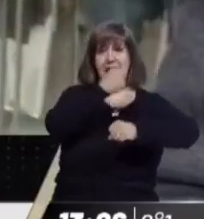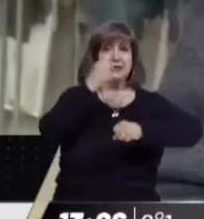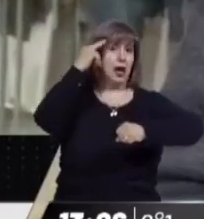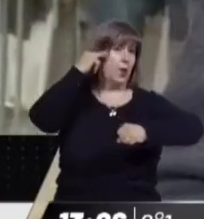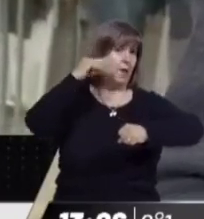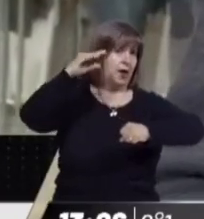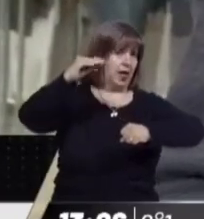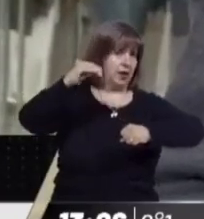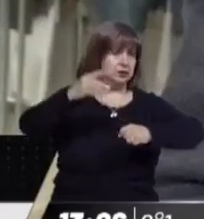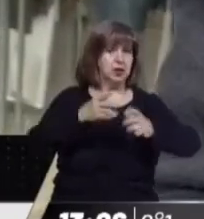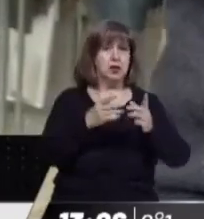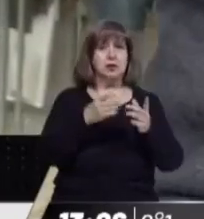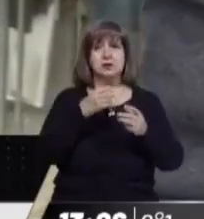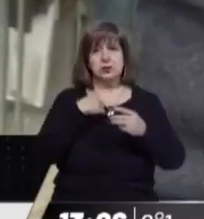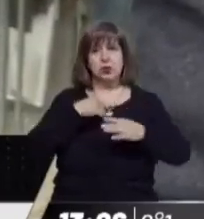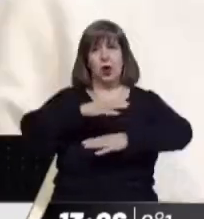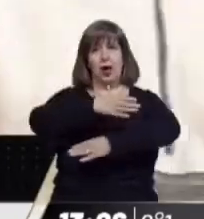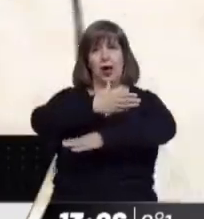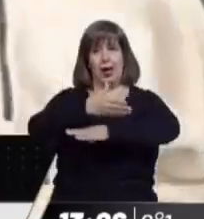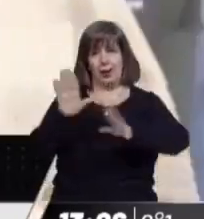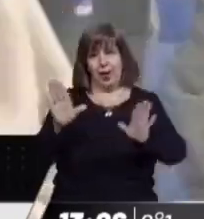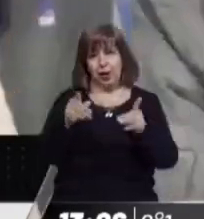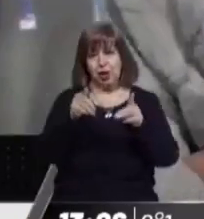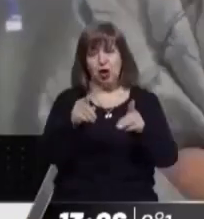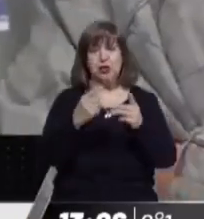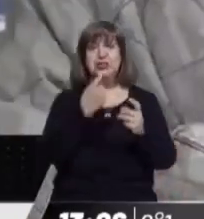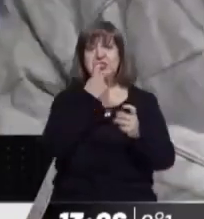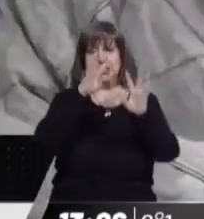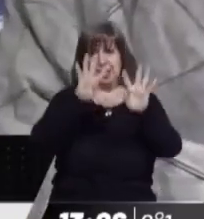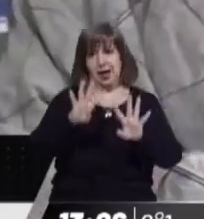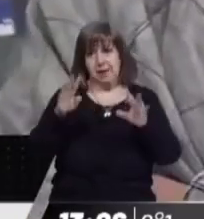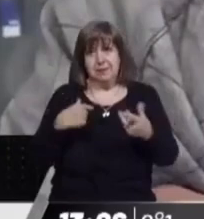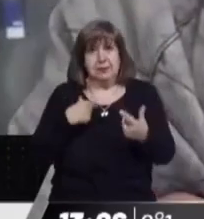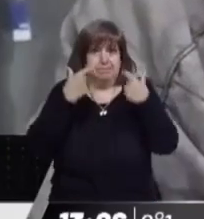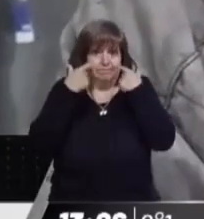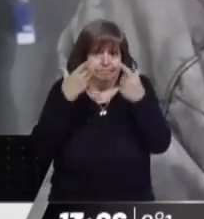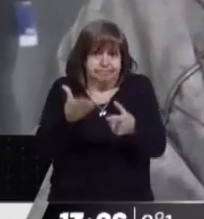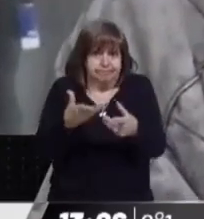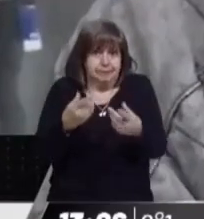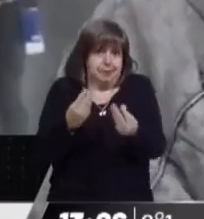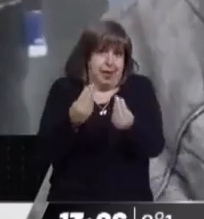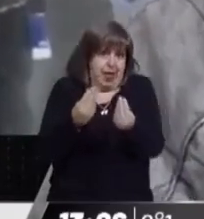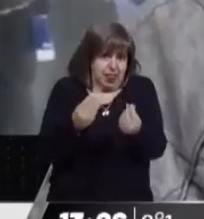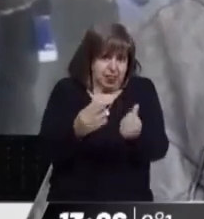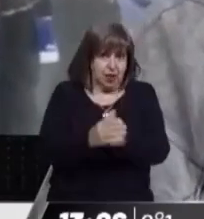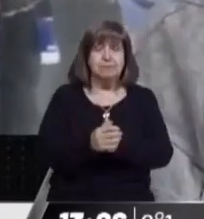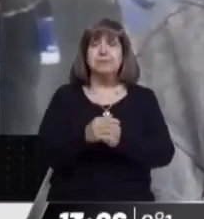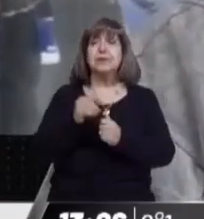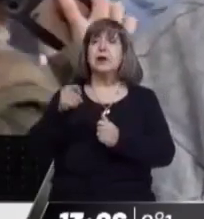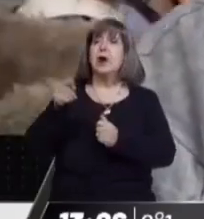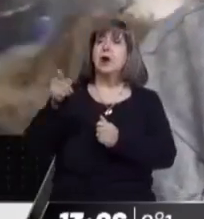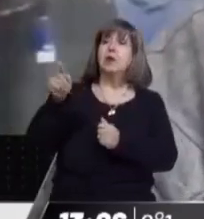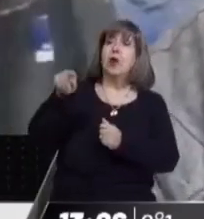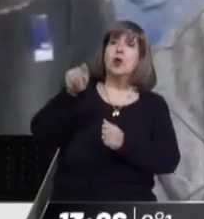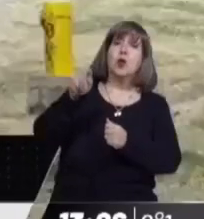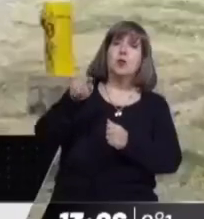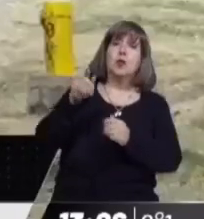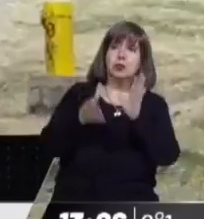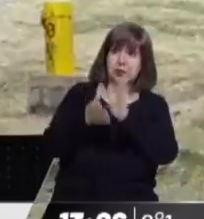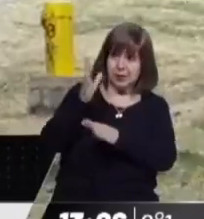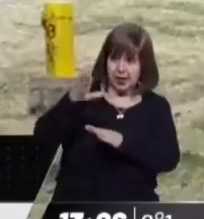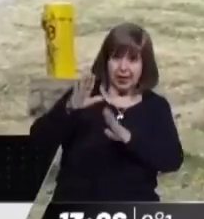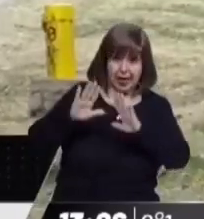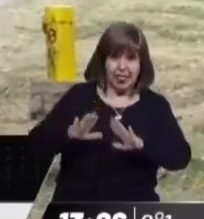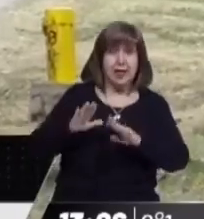noche esto es tierra de nadie en el caso de ustedes una persona se tiene que quedar en el local a cuidar el otro